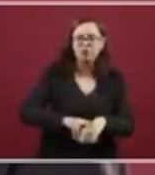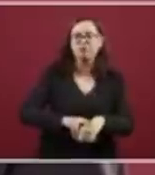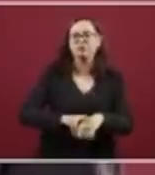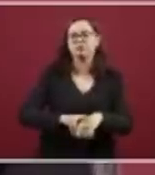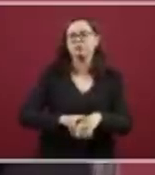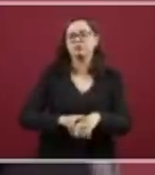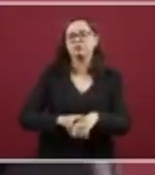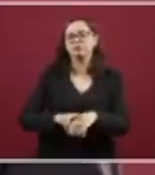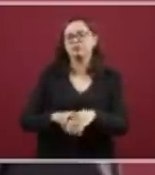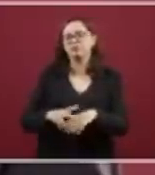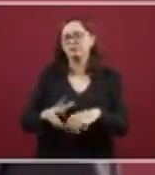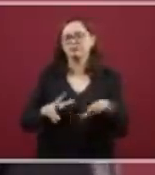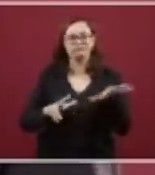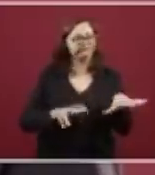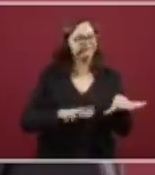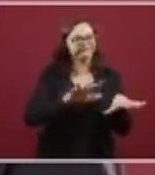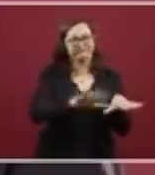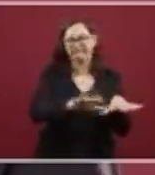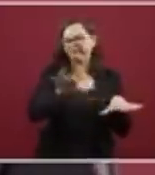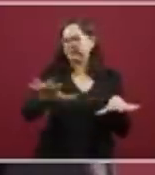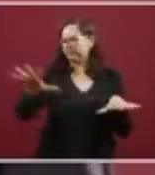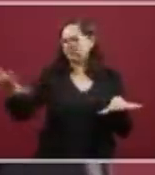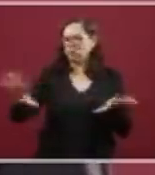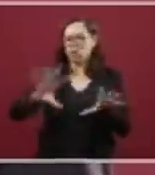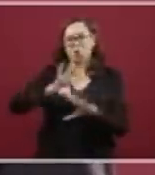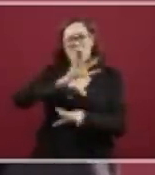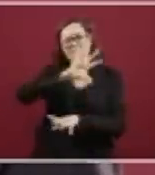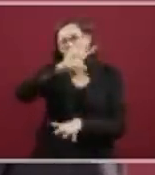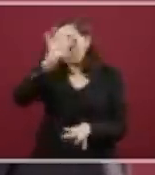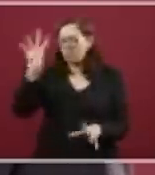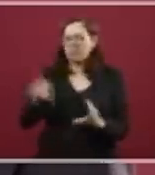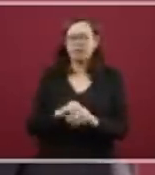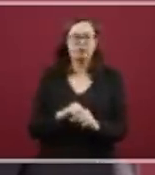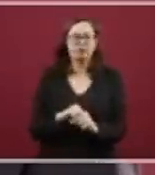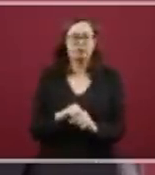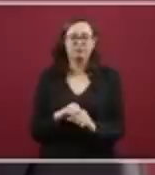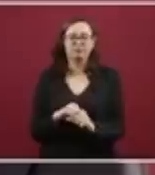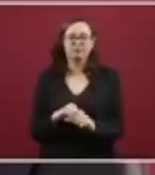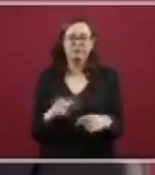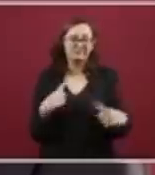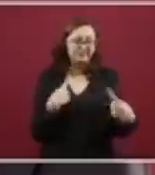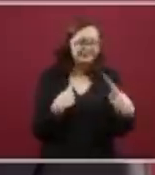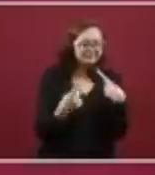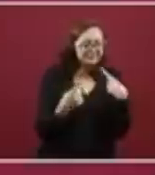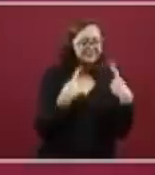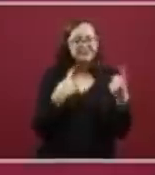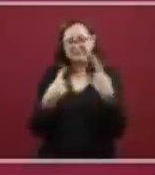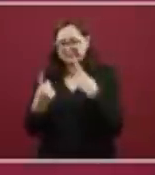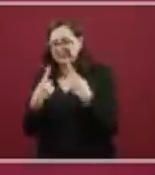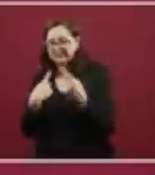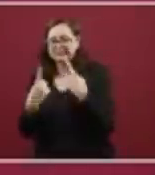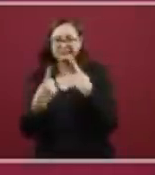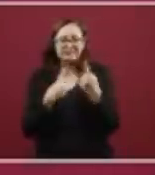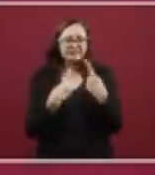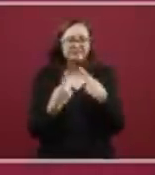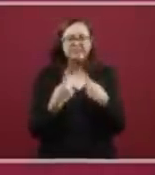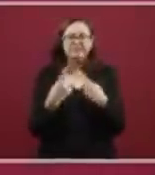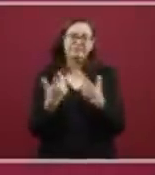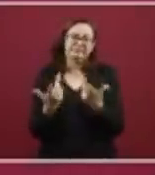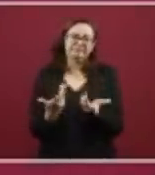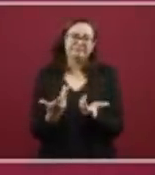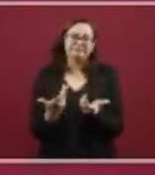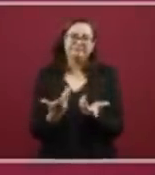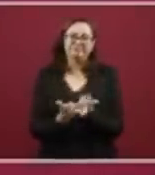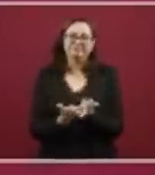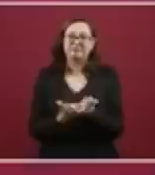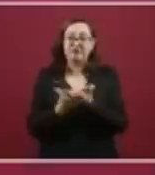con todos los factores de la producción, y también agradecer